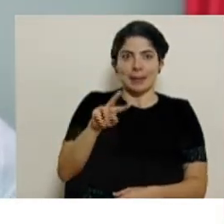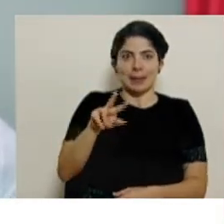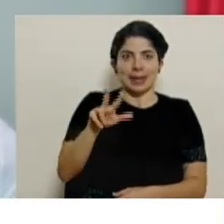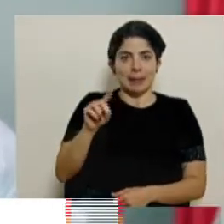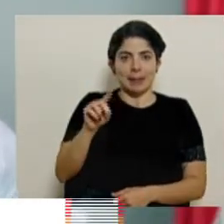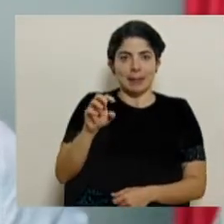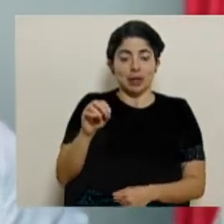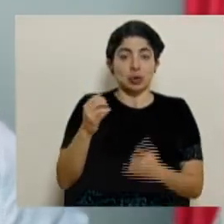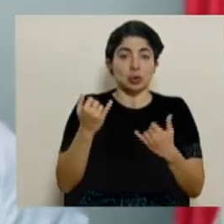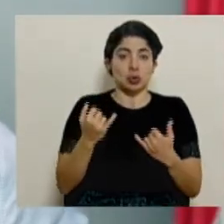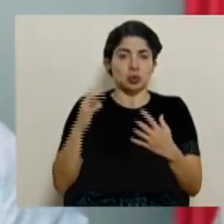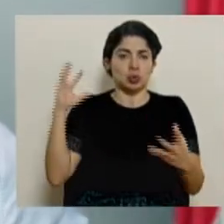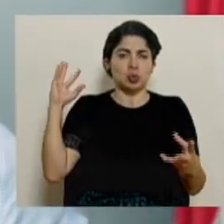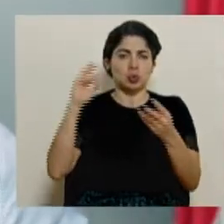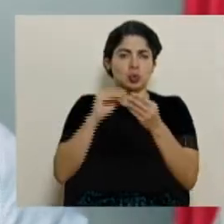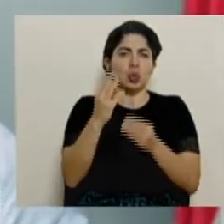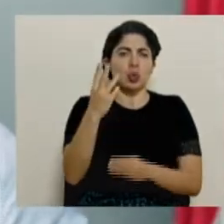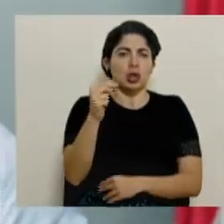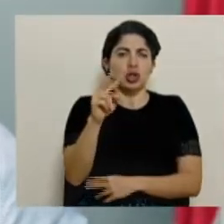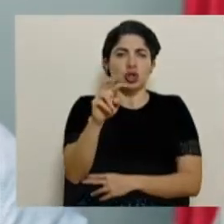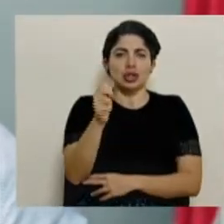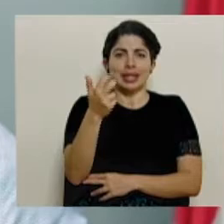marzo, llegándose a un total de